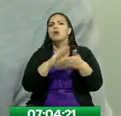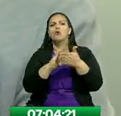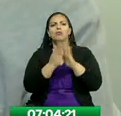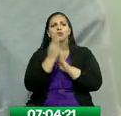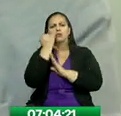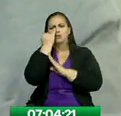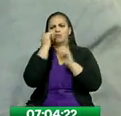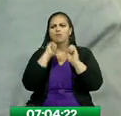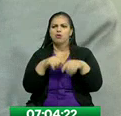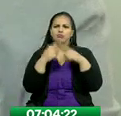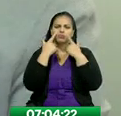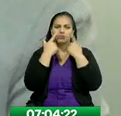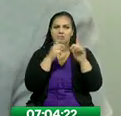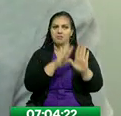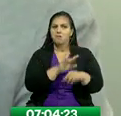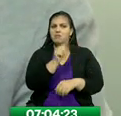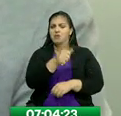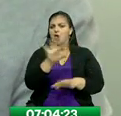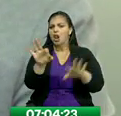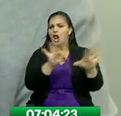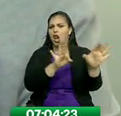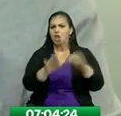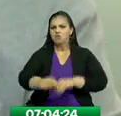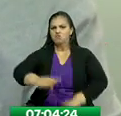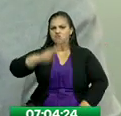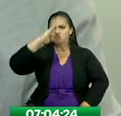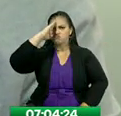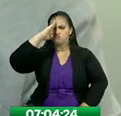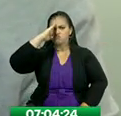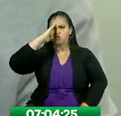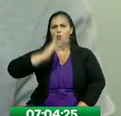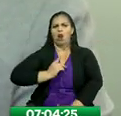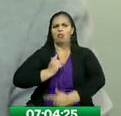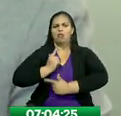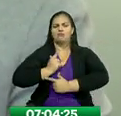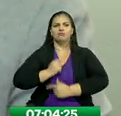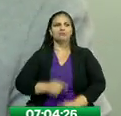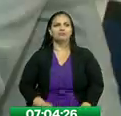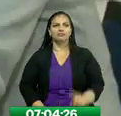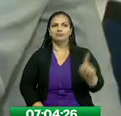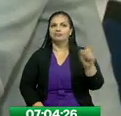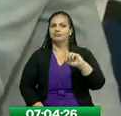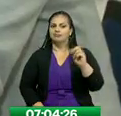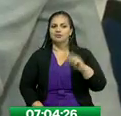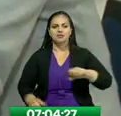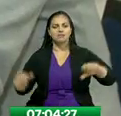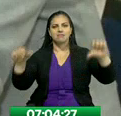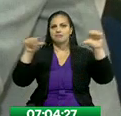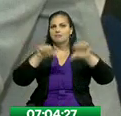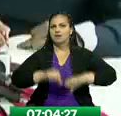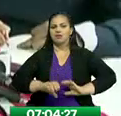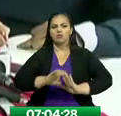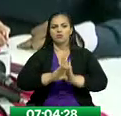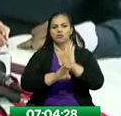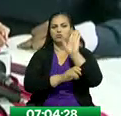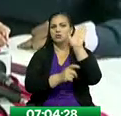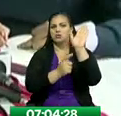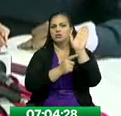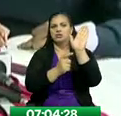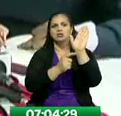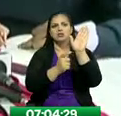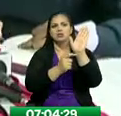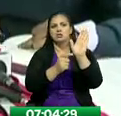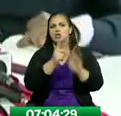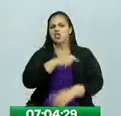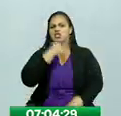ejército paralelo vendría a ser nada más ni nada menos comparan el militarismo y que la supuesta idea de constituir una fuerza